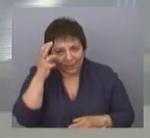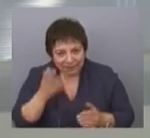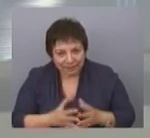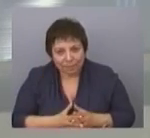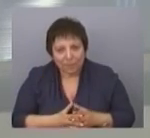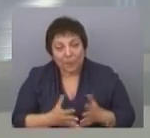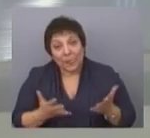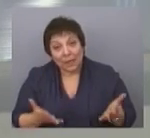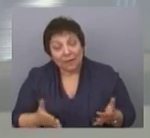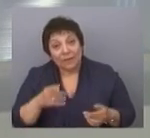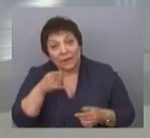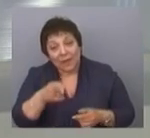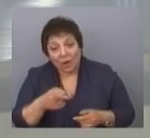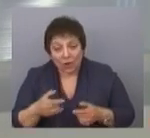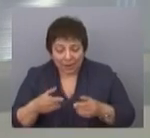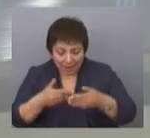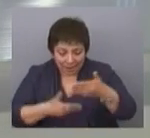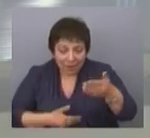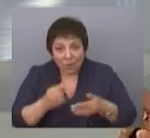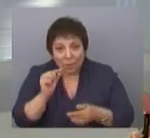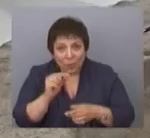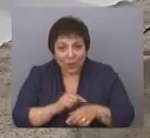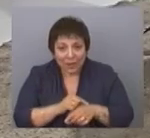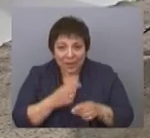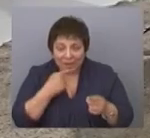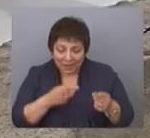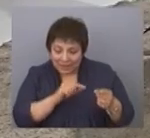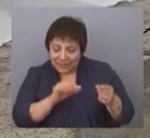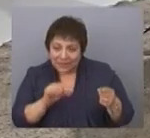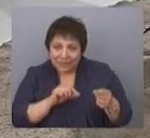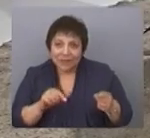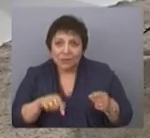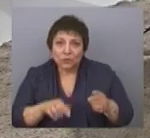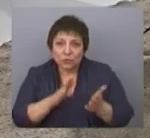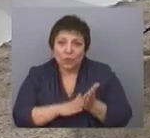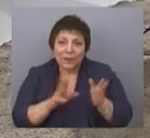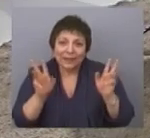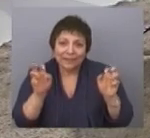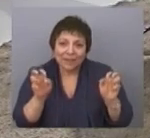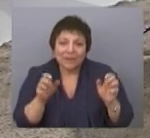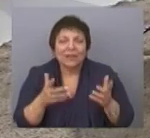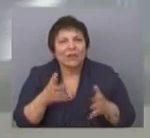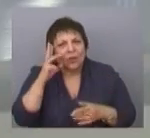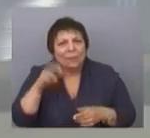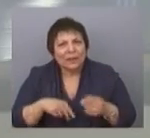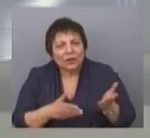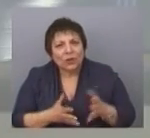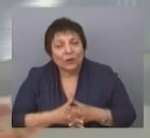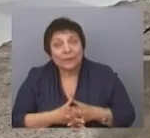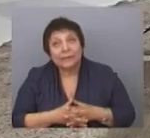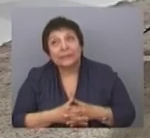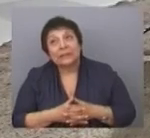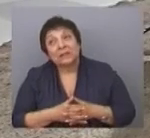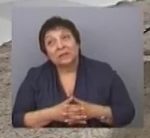Tabaré Vázquez. Este comunicado que llega ahora hace algunas apreciaciones con respecto a este tema. ¿Qué opinas de esto? Bueno,